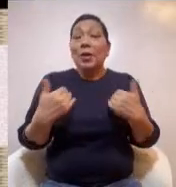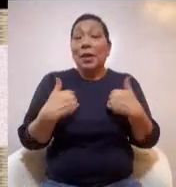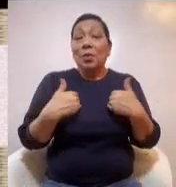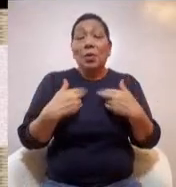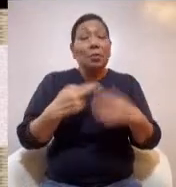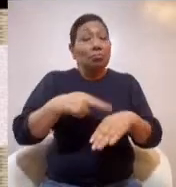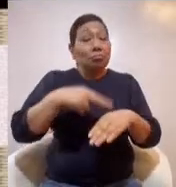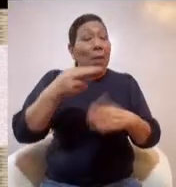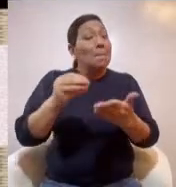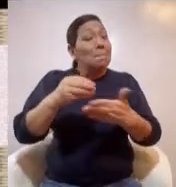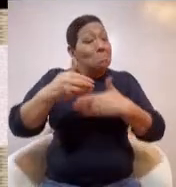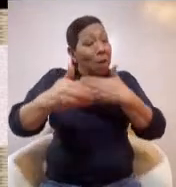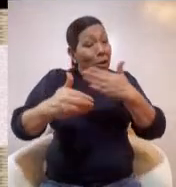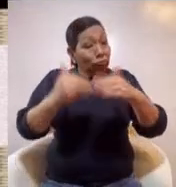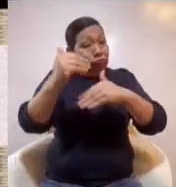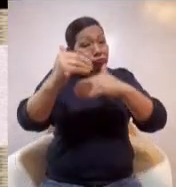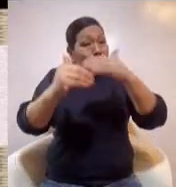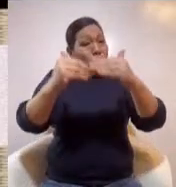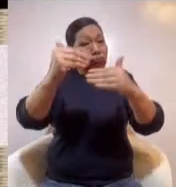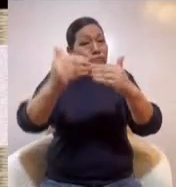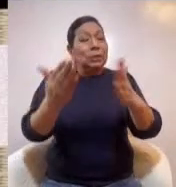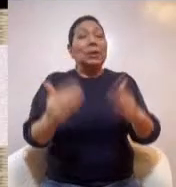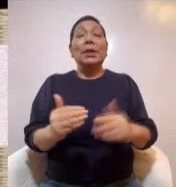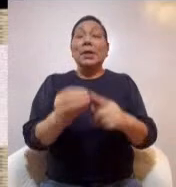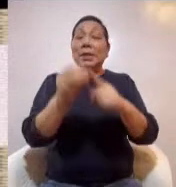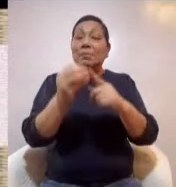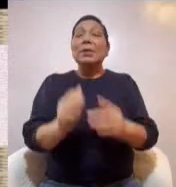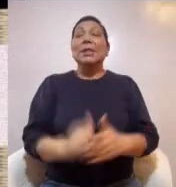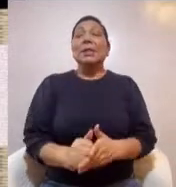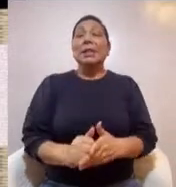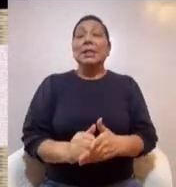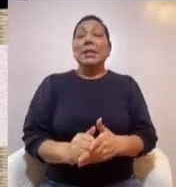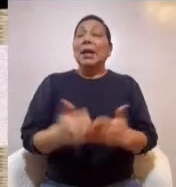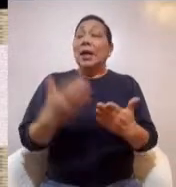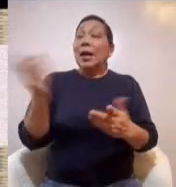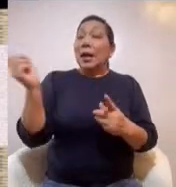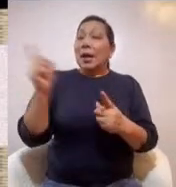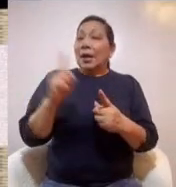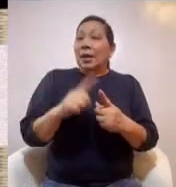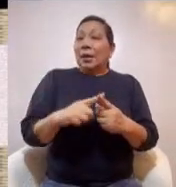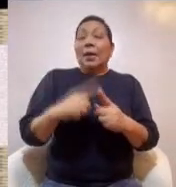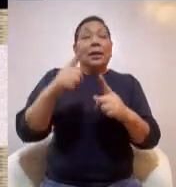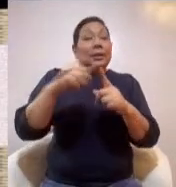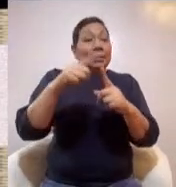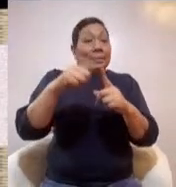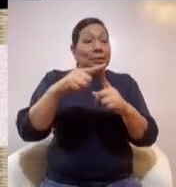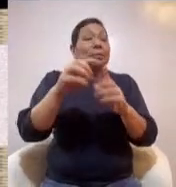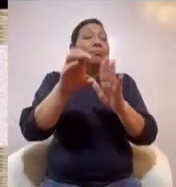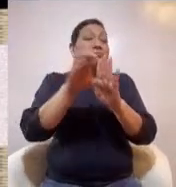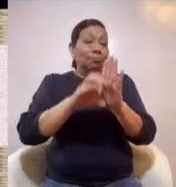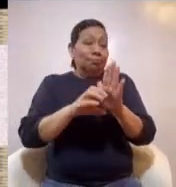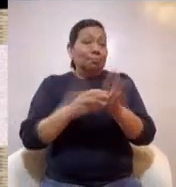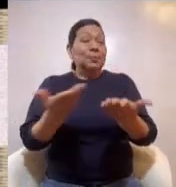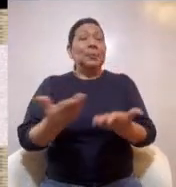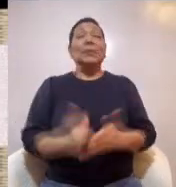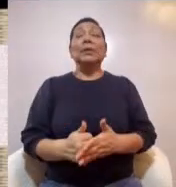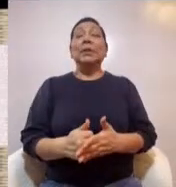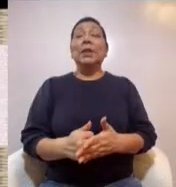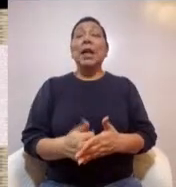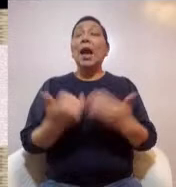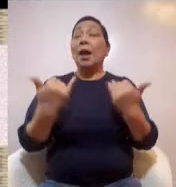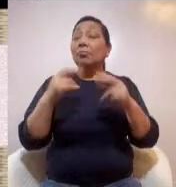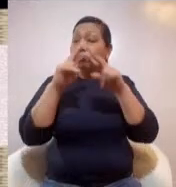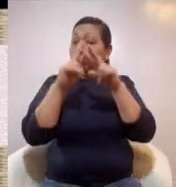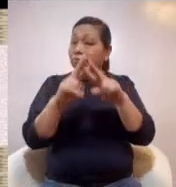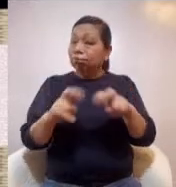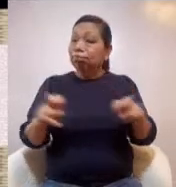Hoy en día tenemos una región que cada vez más avanza hacia la especialización y hacia tribunales integrales que